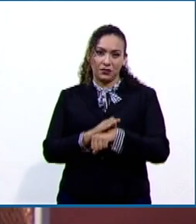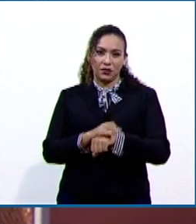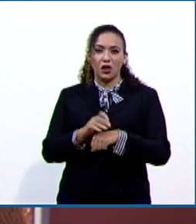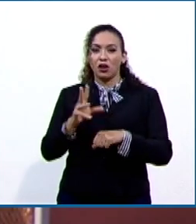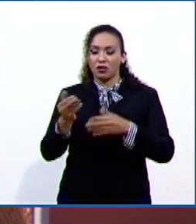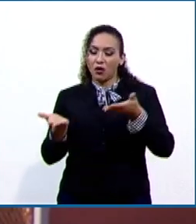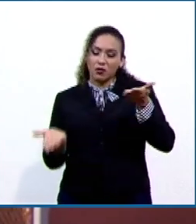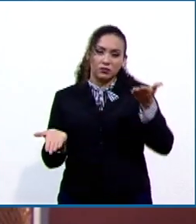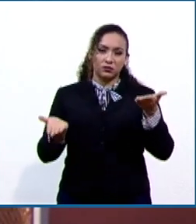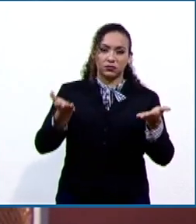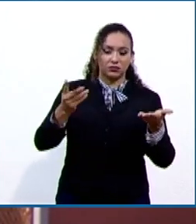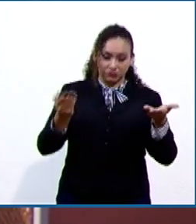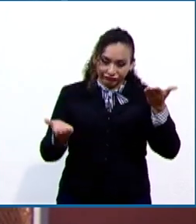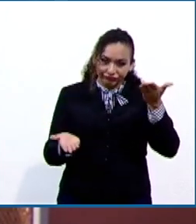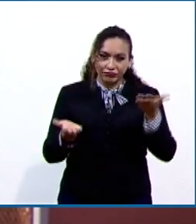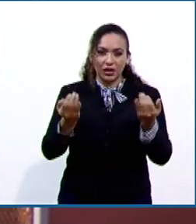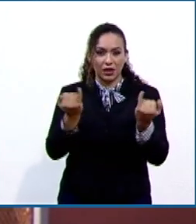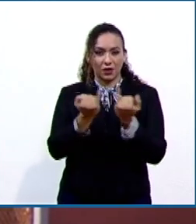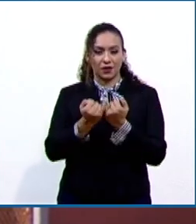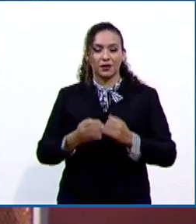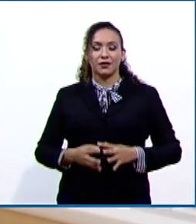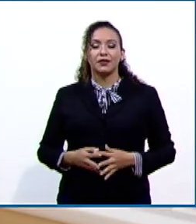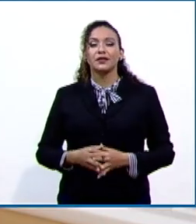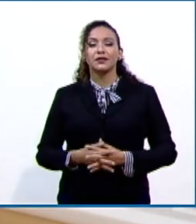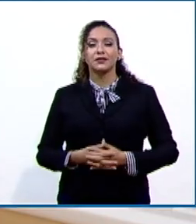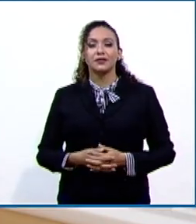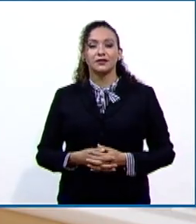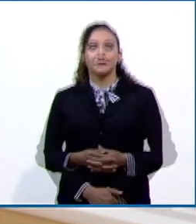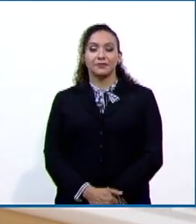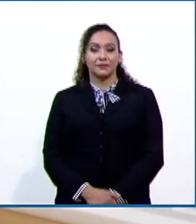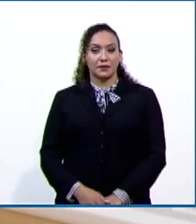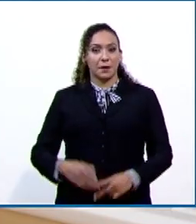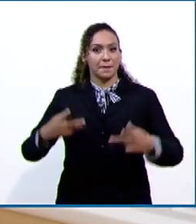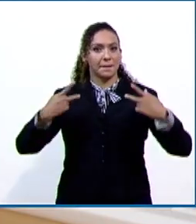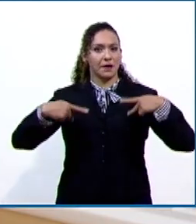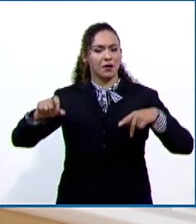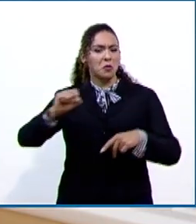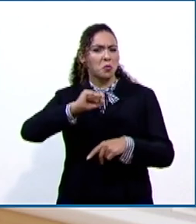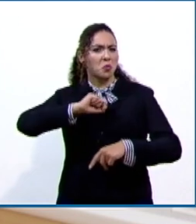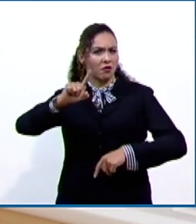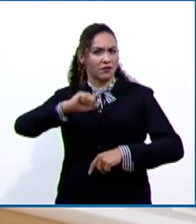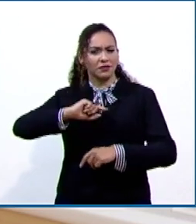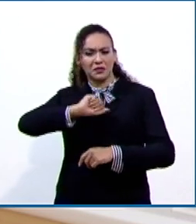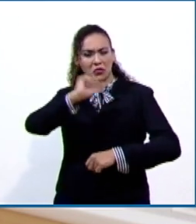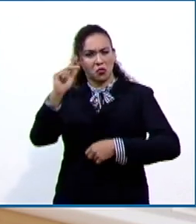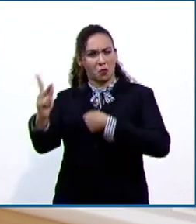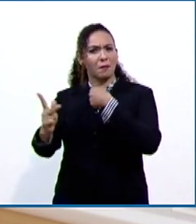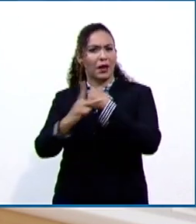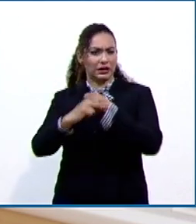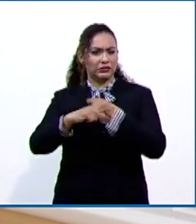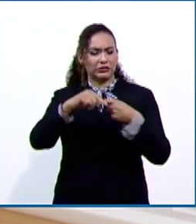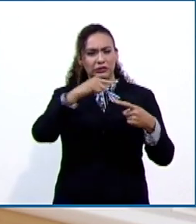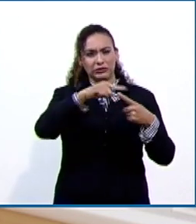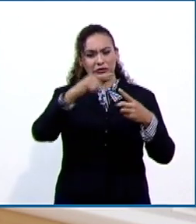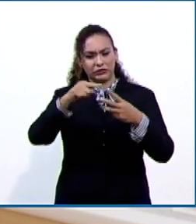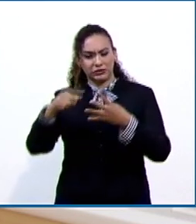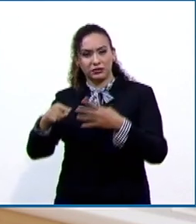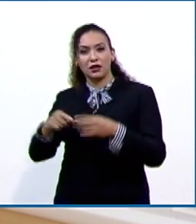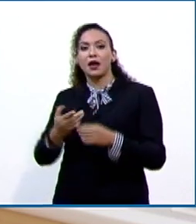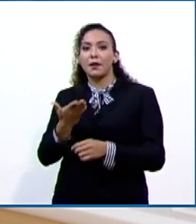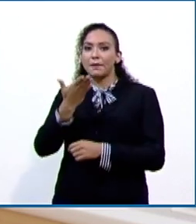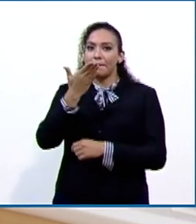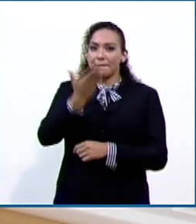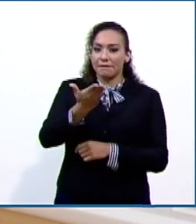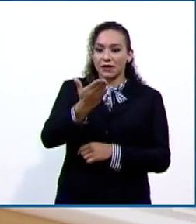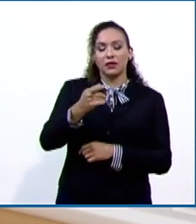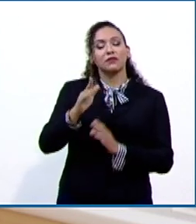la Federación, Juan Carlos González. Académicos de distintas nacionalidades pidieron al Pleno de la Suprema Corte revisar